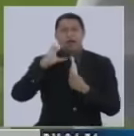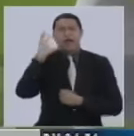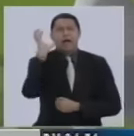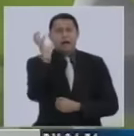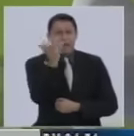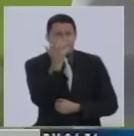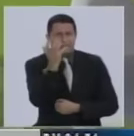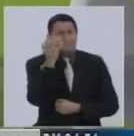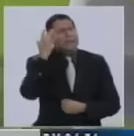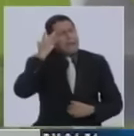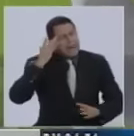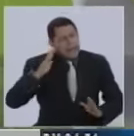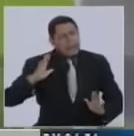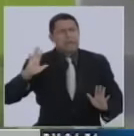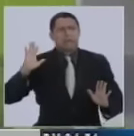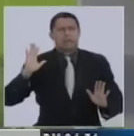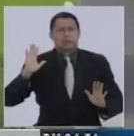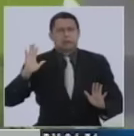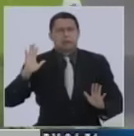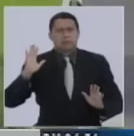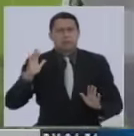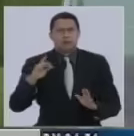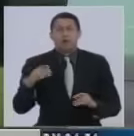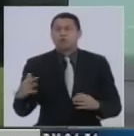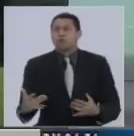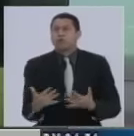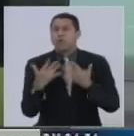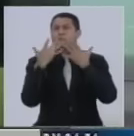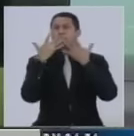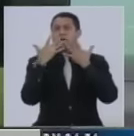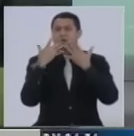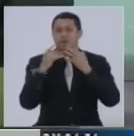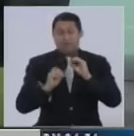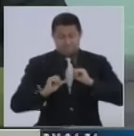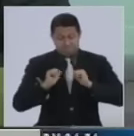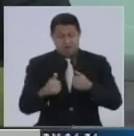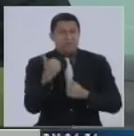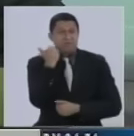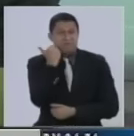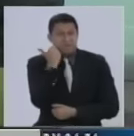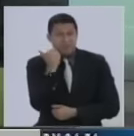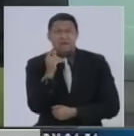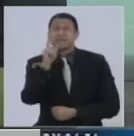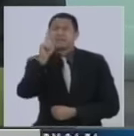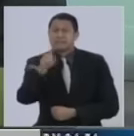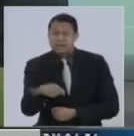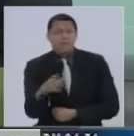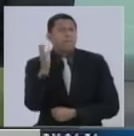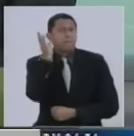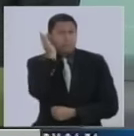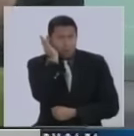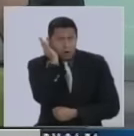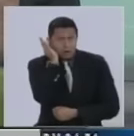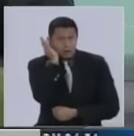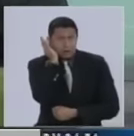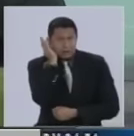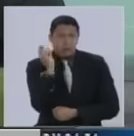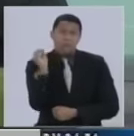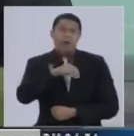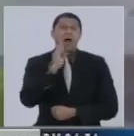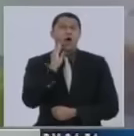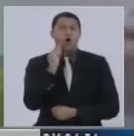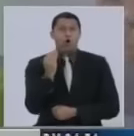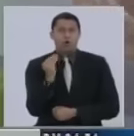que pensamos que posiblemente sea un virus que dispara la enfermedad Y si Además de eso es mujer y si además de eso es